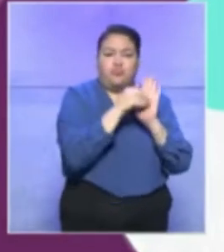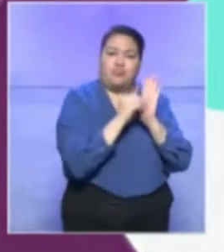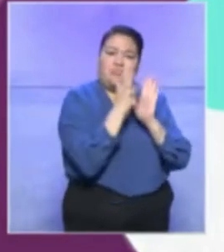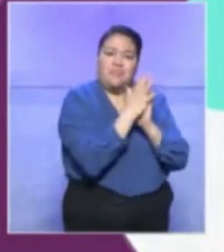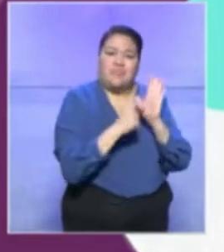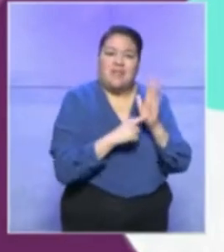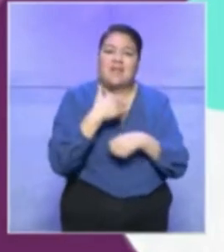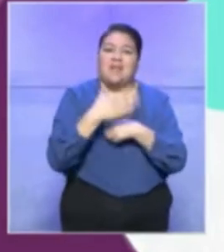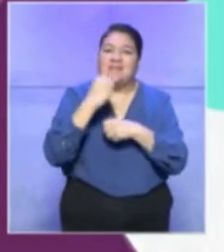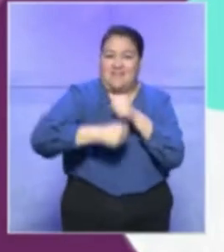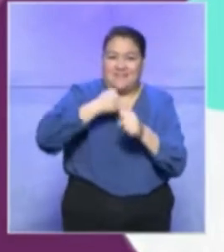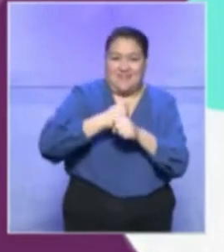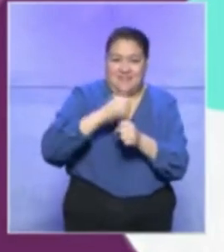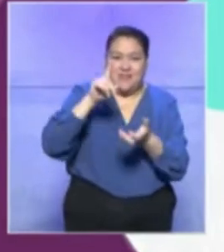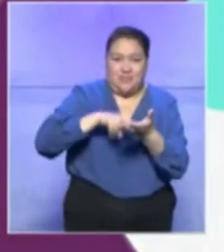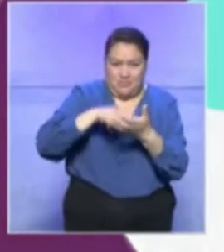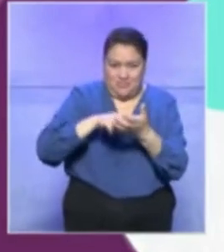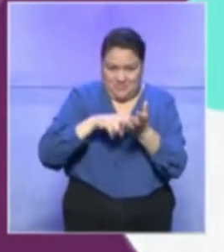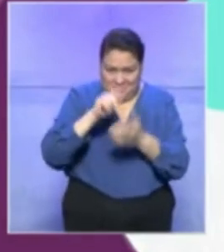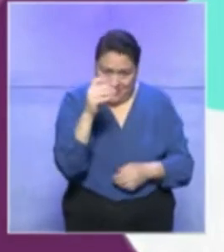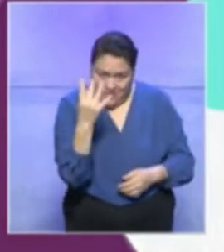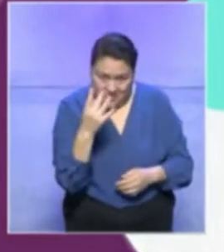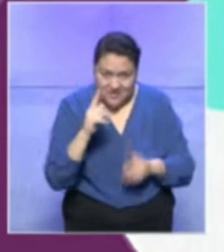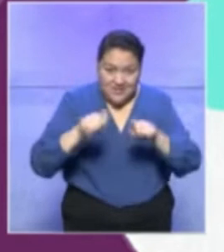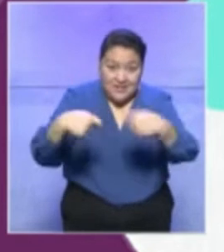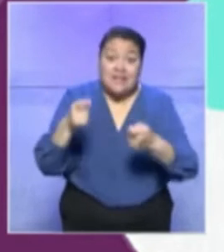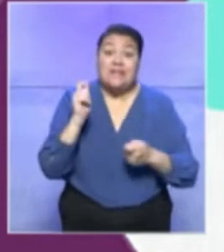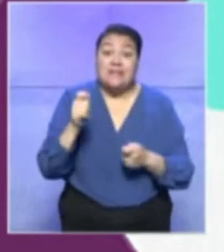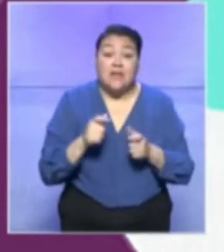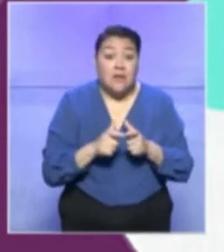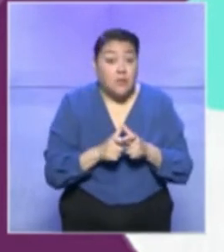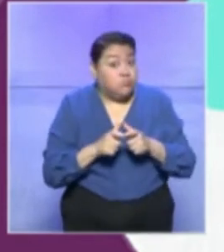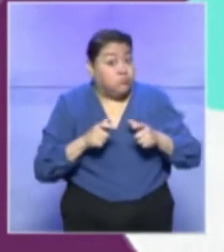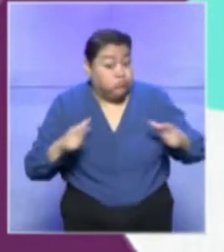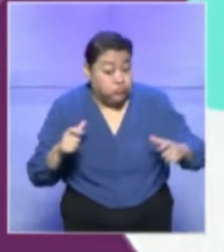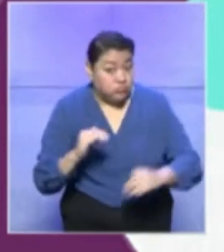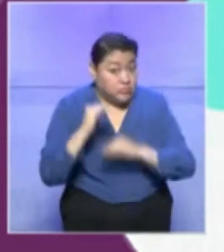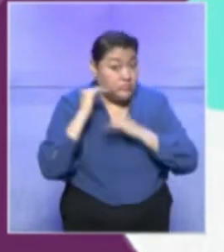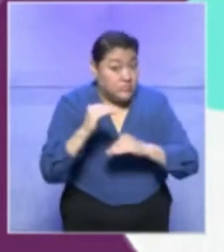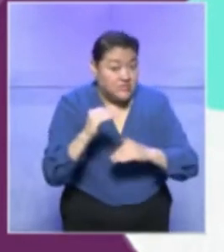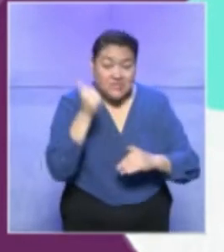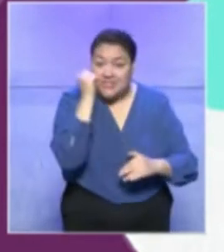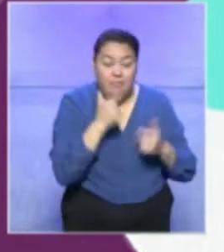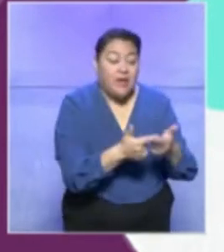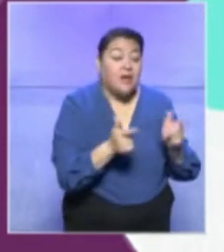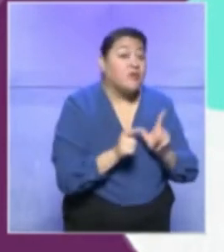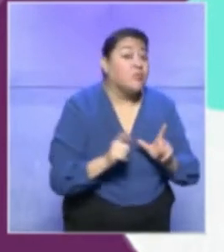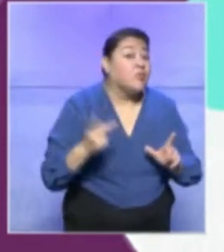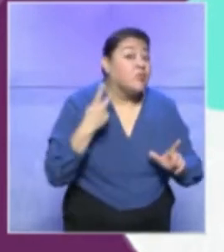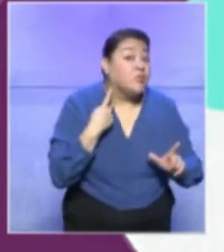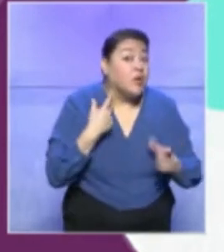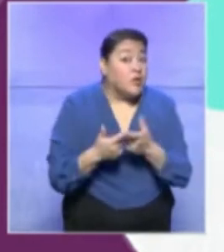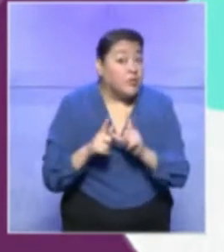las elecciones de 2024. Especificando que el límite de sobrerrepresentación aplica a los partidos políticos, no a